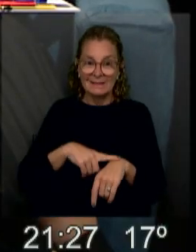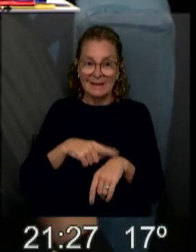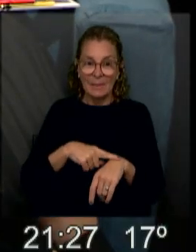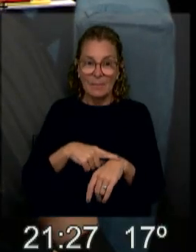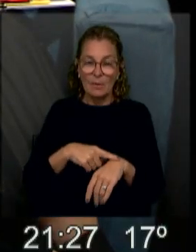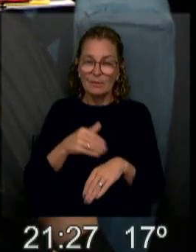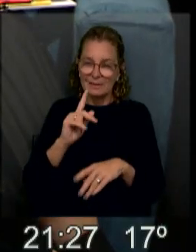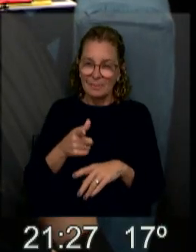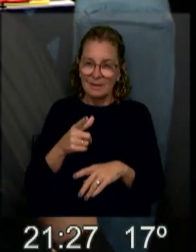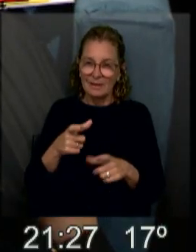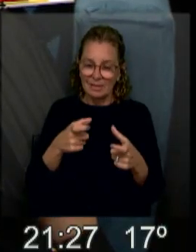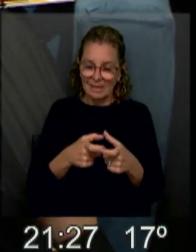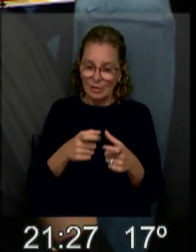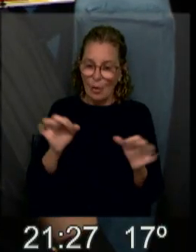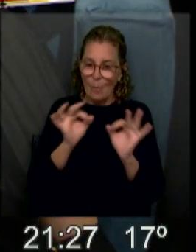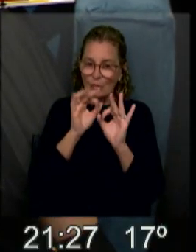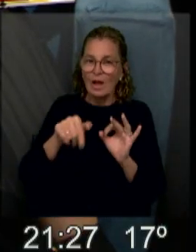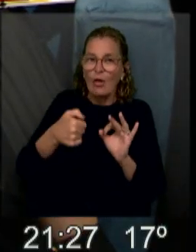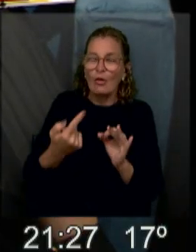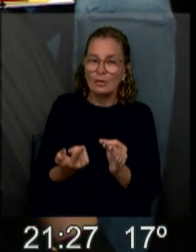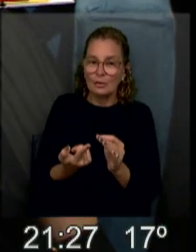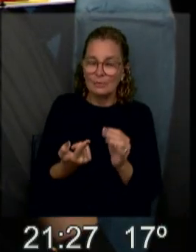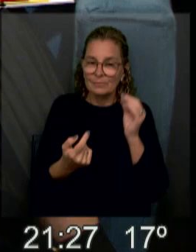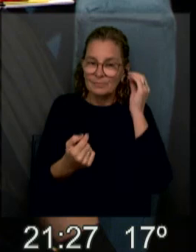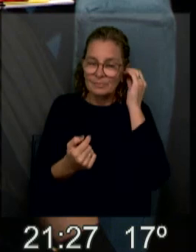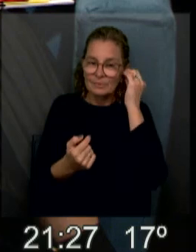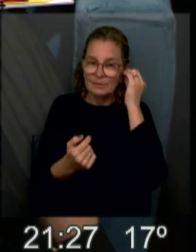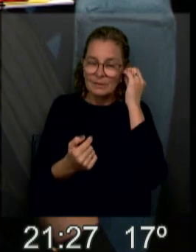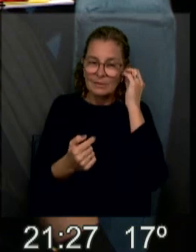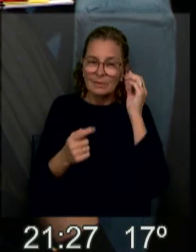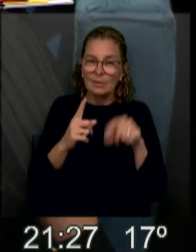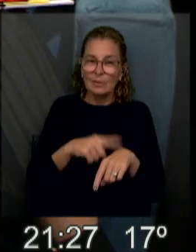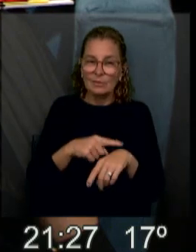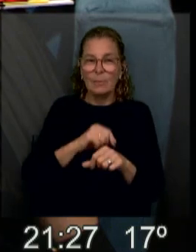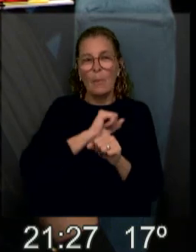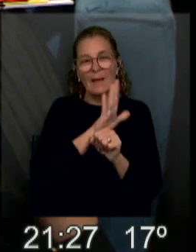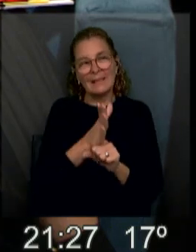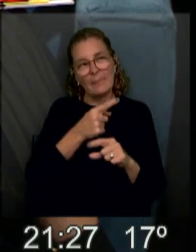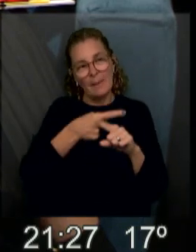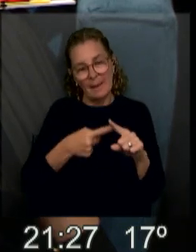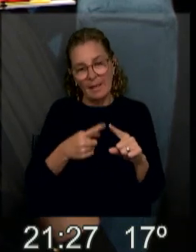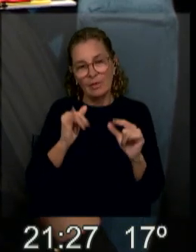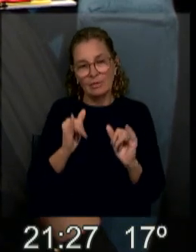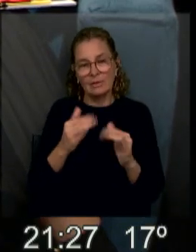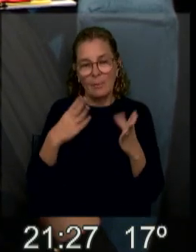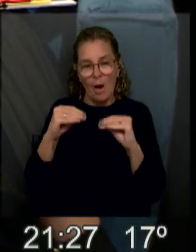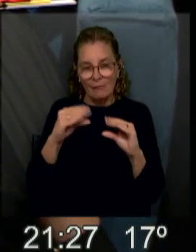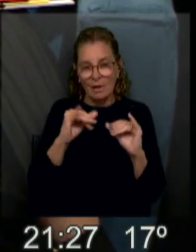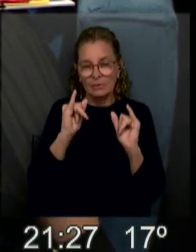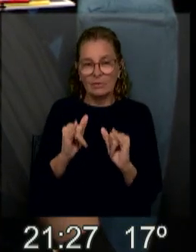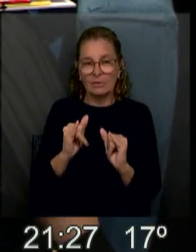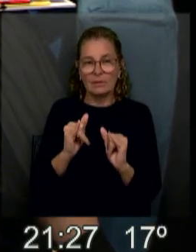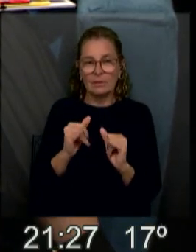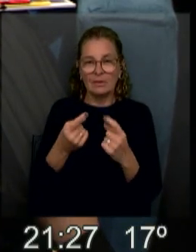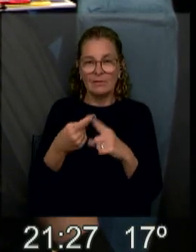pasó un tiempo entre disco y otro. Fue un tiempo, obviamente, tuvimos una pandemia en el medio y todo, y hoy estábamos hablando de que también